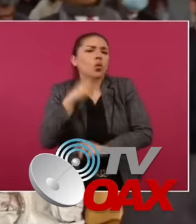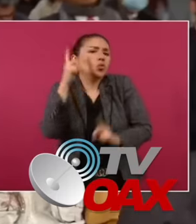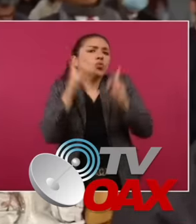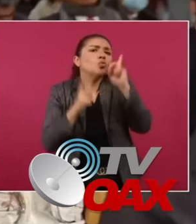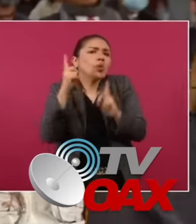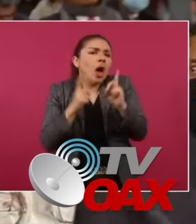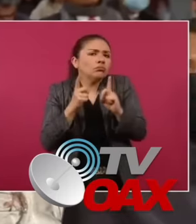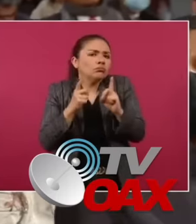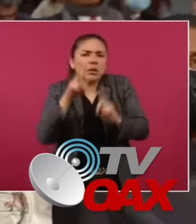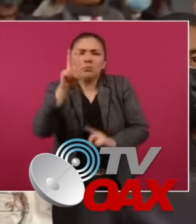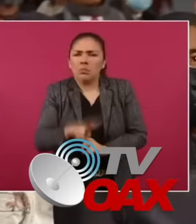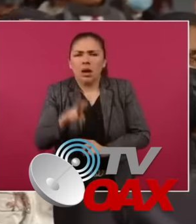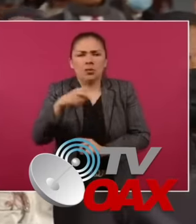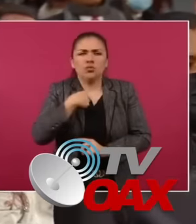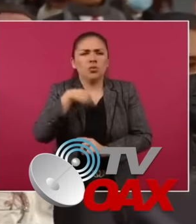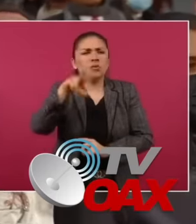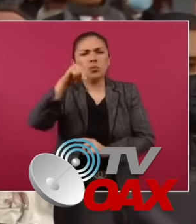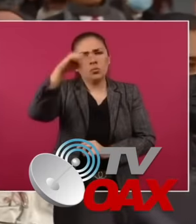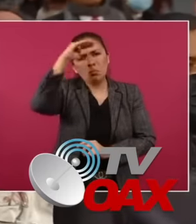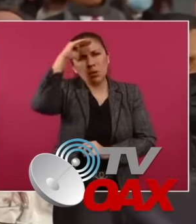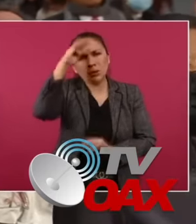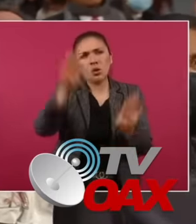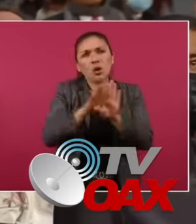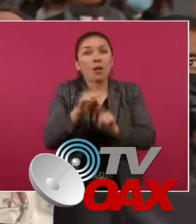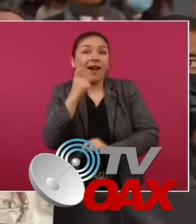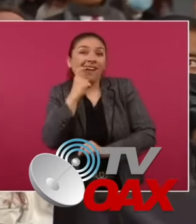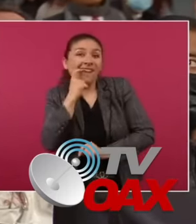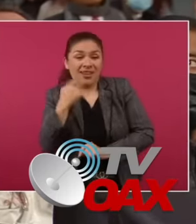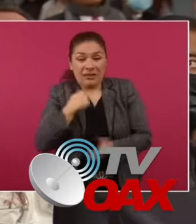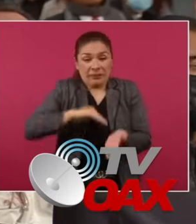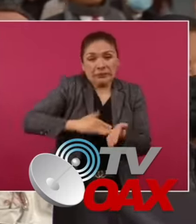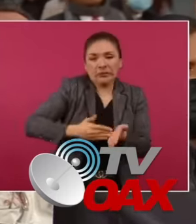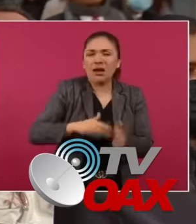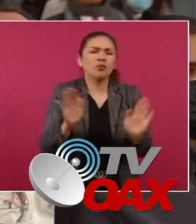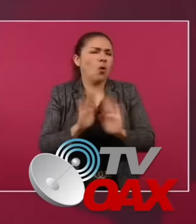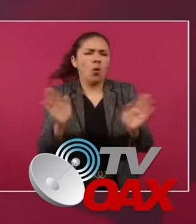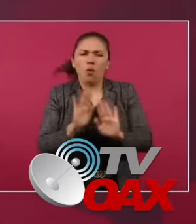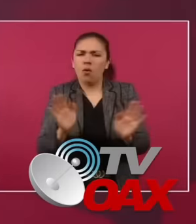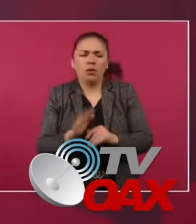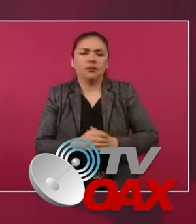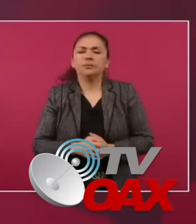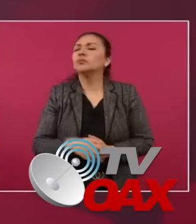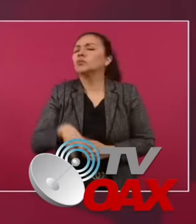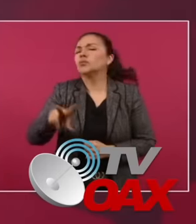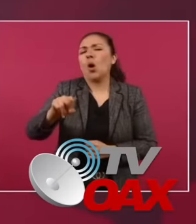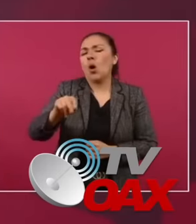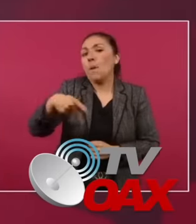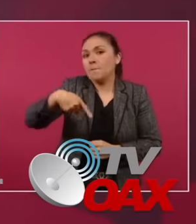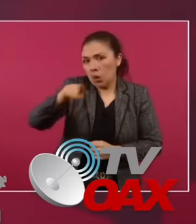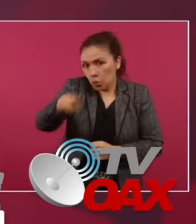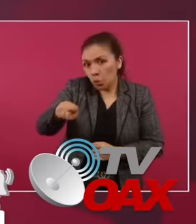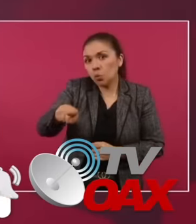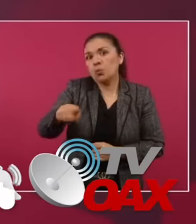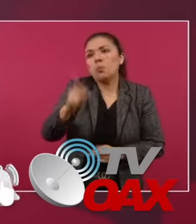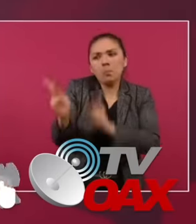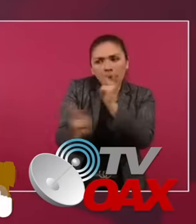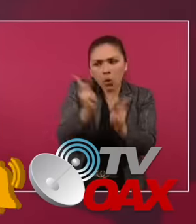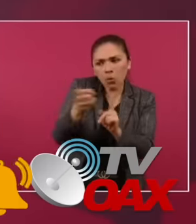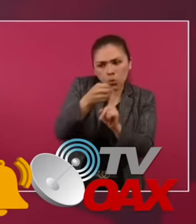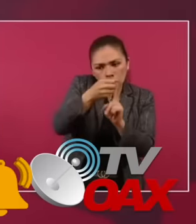y créeme, ¿sí?, que no, ¿sí?, no lleva jiribilla, es directo. No, pero tú lo planteas así